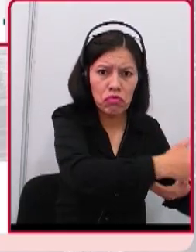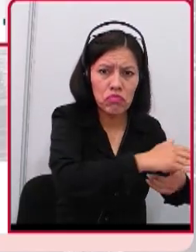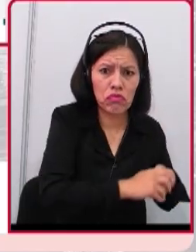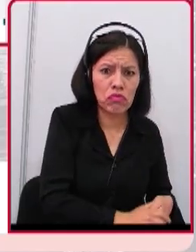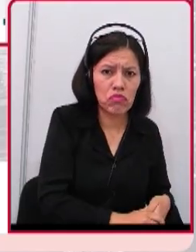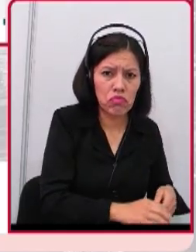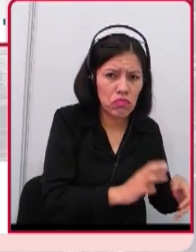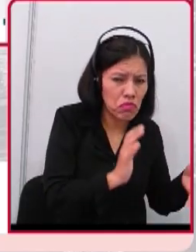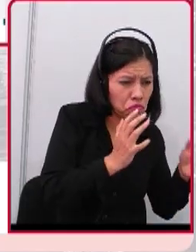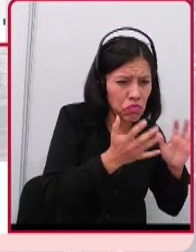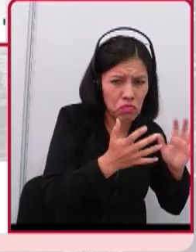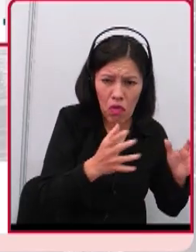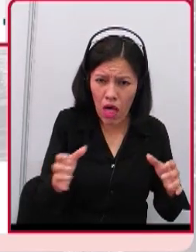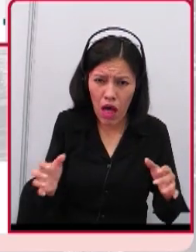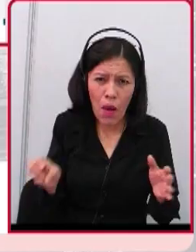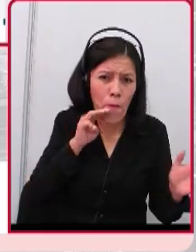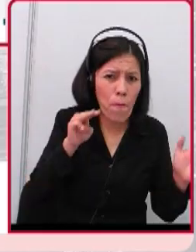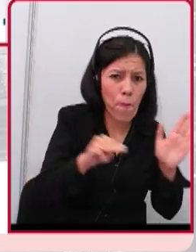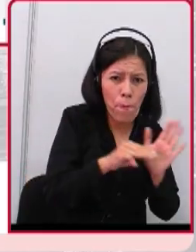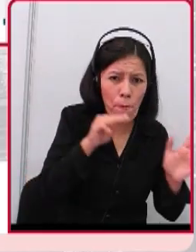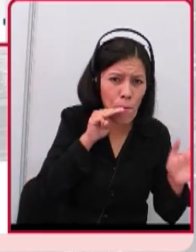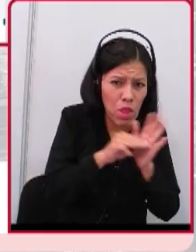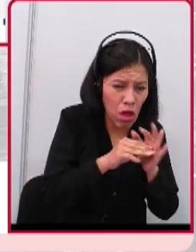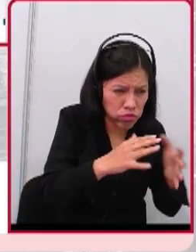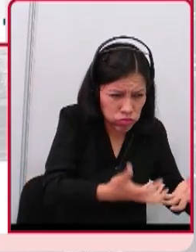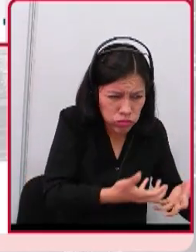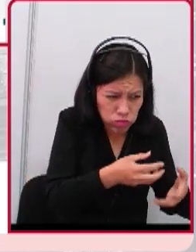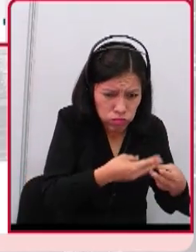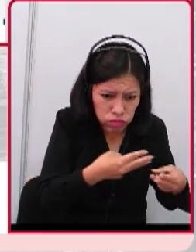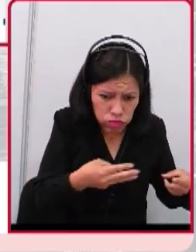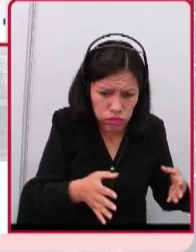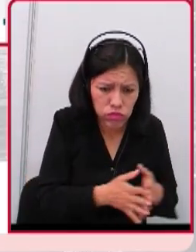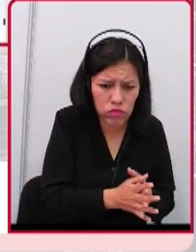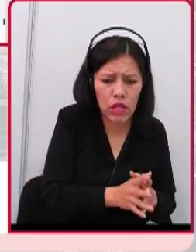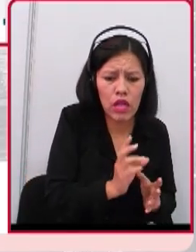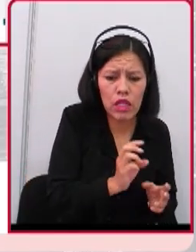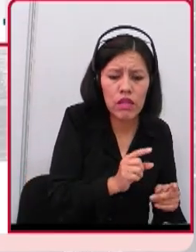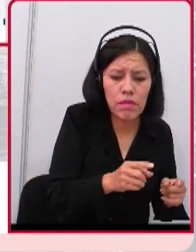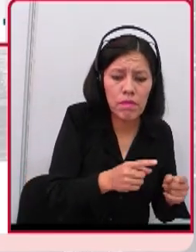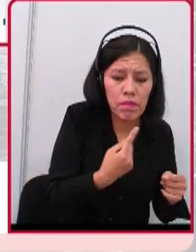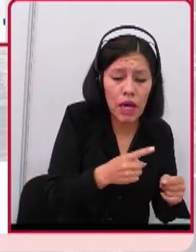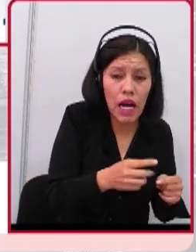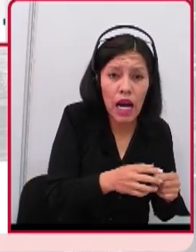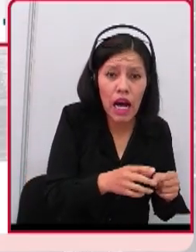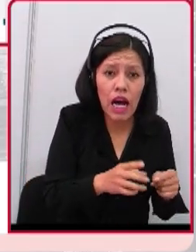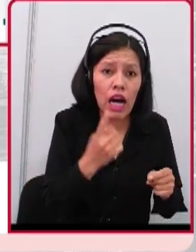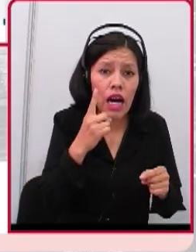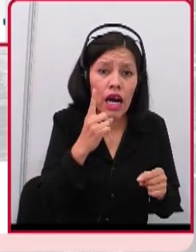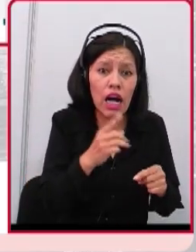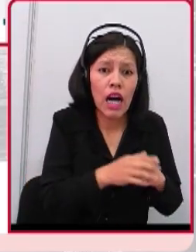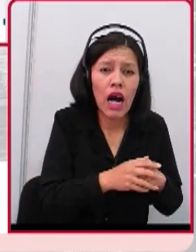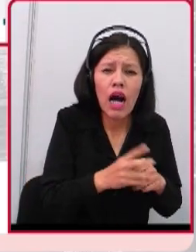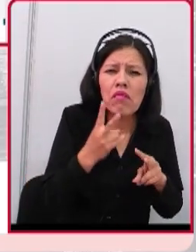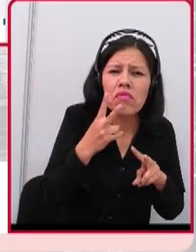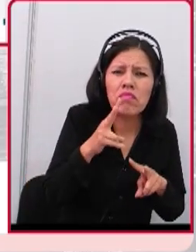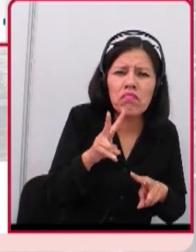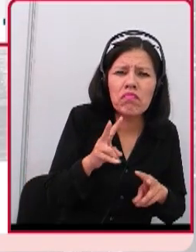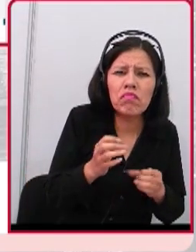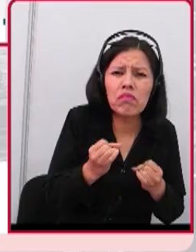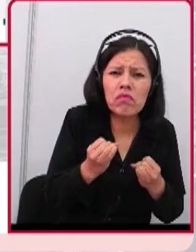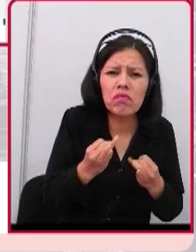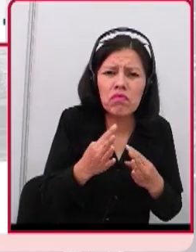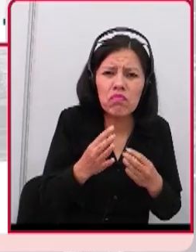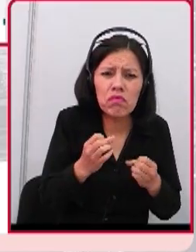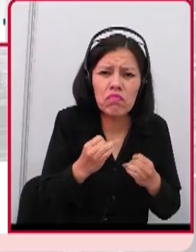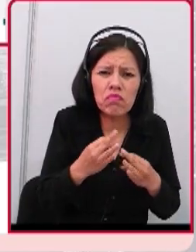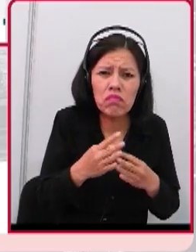reproducir exactamente los mismos dominios con los que nosotros trabajamos para la estimación de recursos. Nosotros